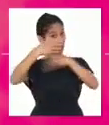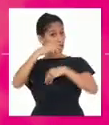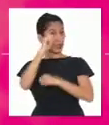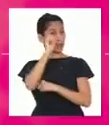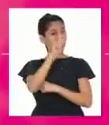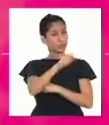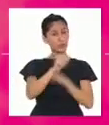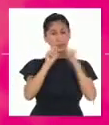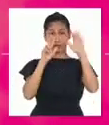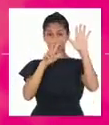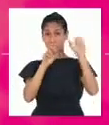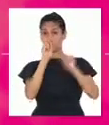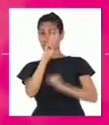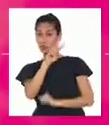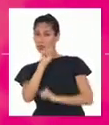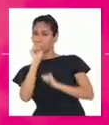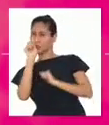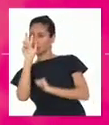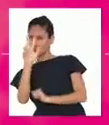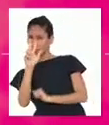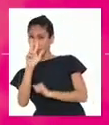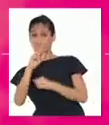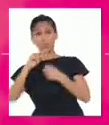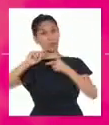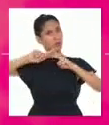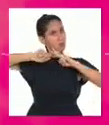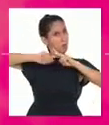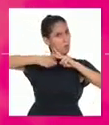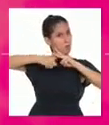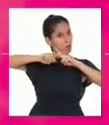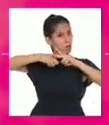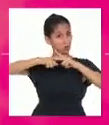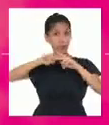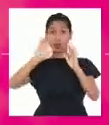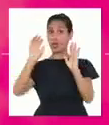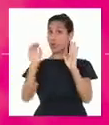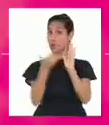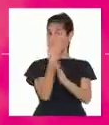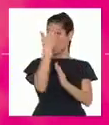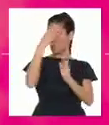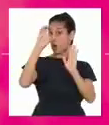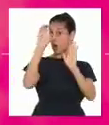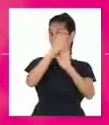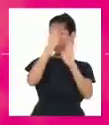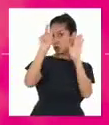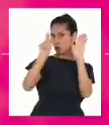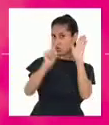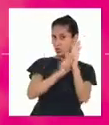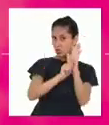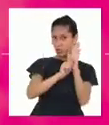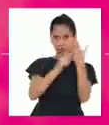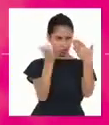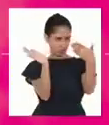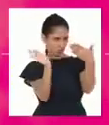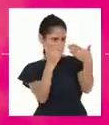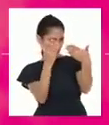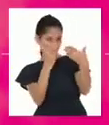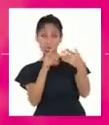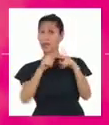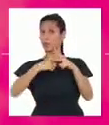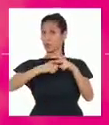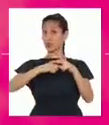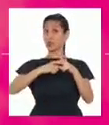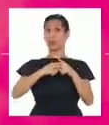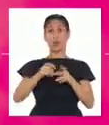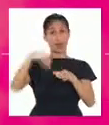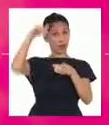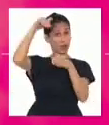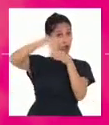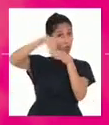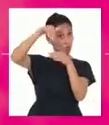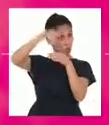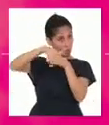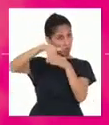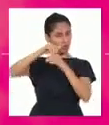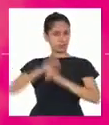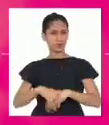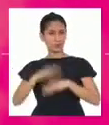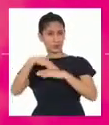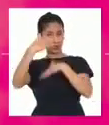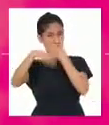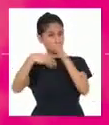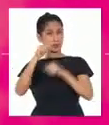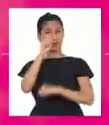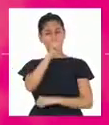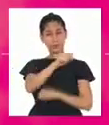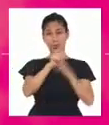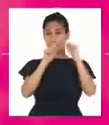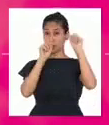creamos nuestra primera constitución como país libre y soberano y se estableció el voto indirecto. Luego, en